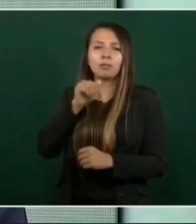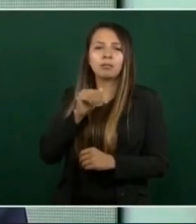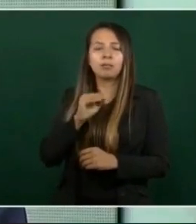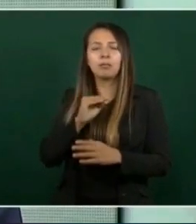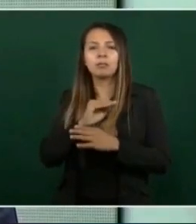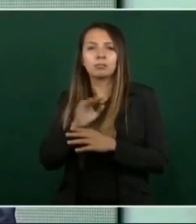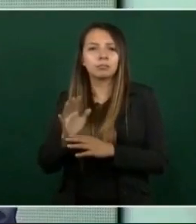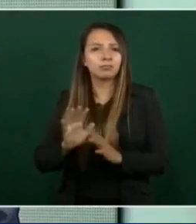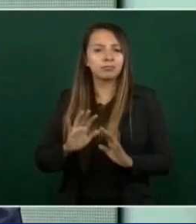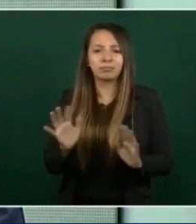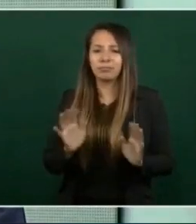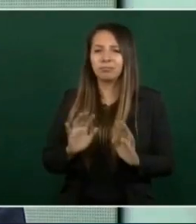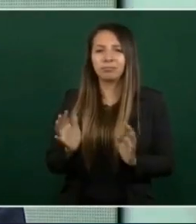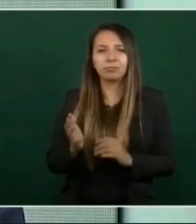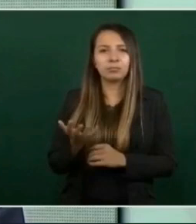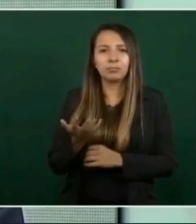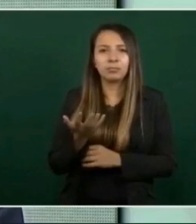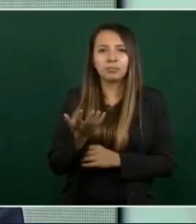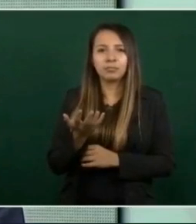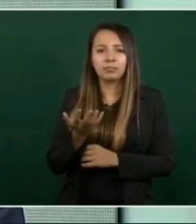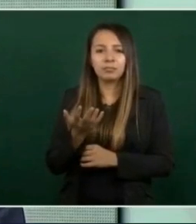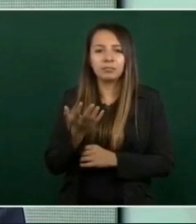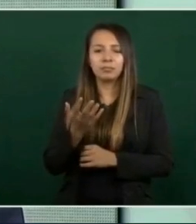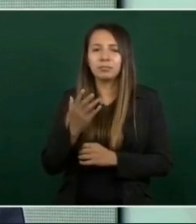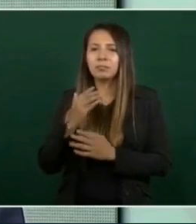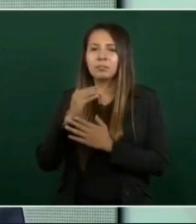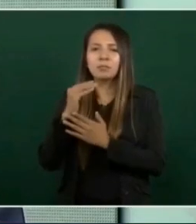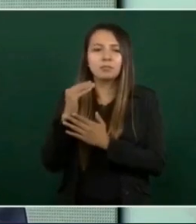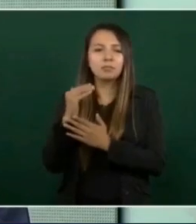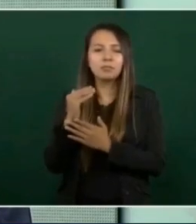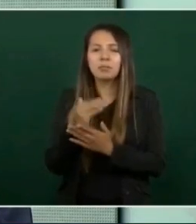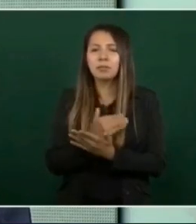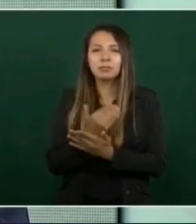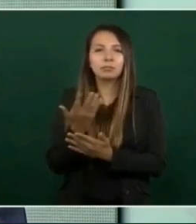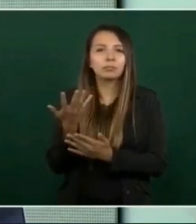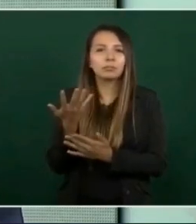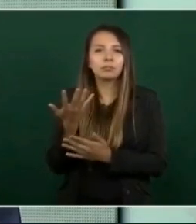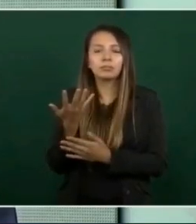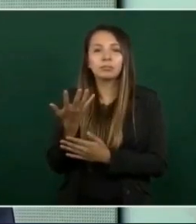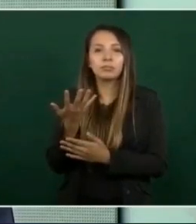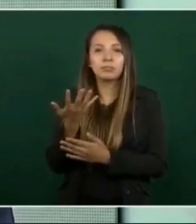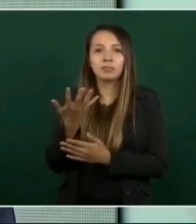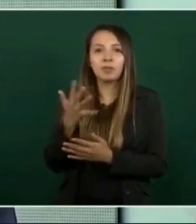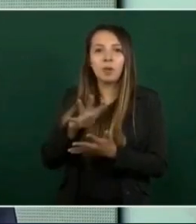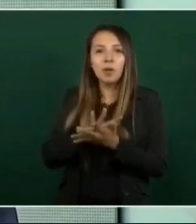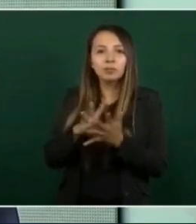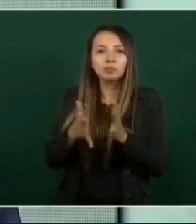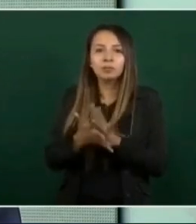mucho menos d corrupción